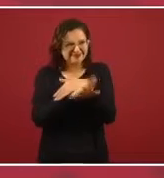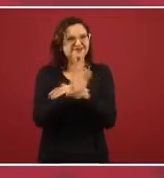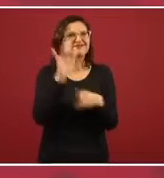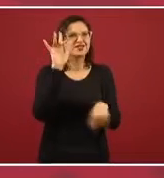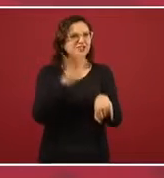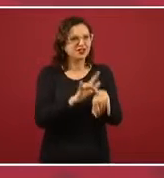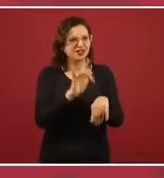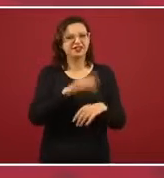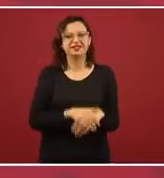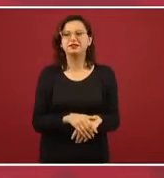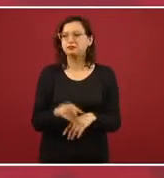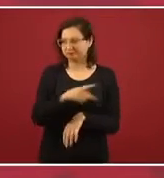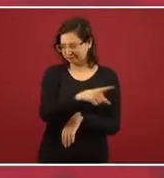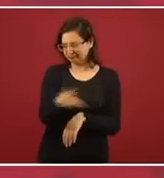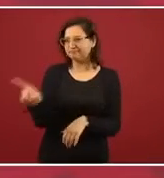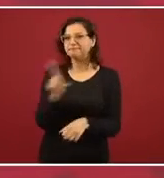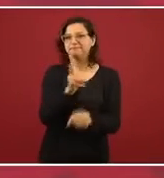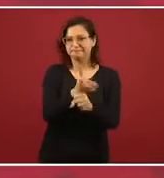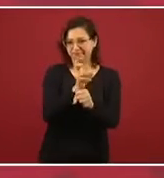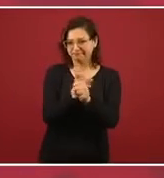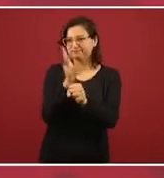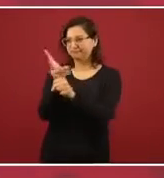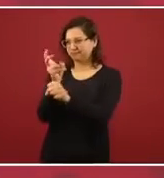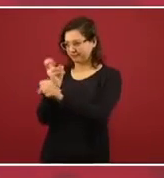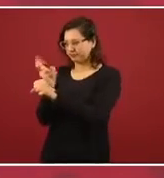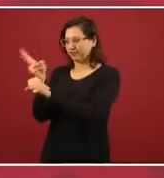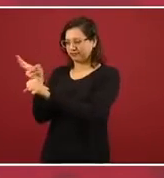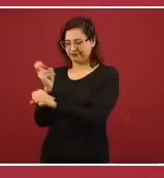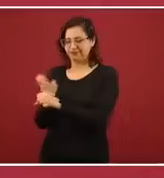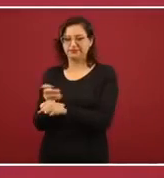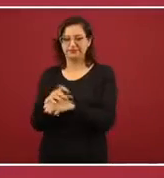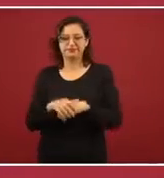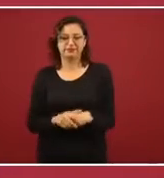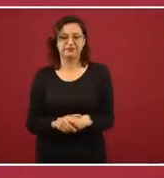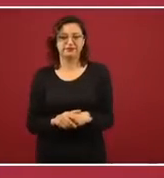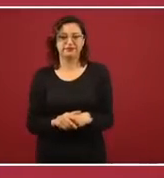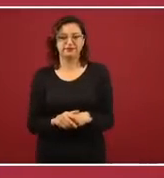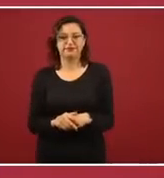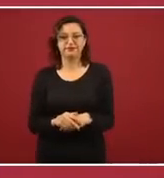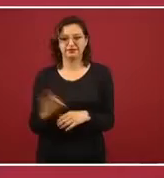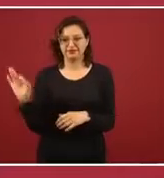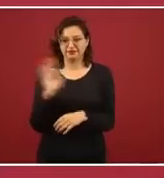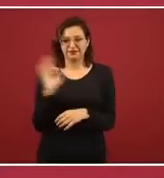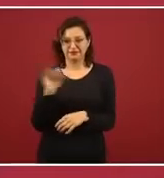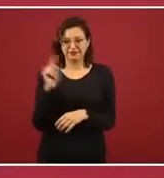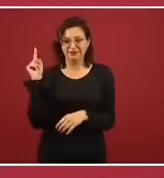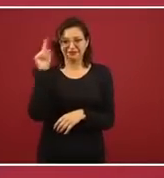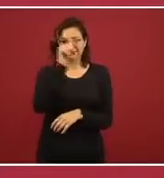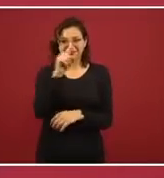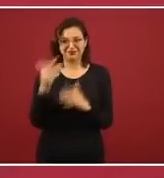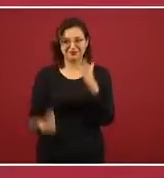y les voy a invitar. Vamos a ir, a lo mejor hacemos una mañanera ya.